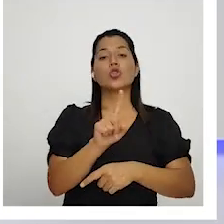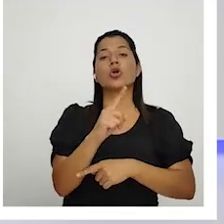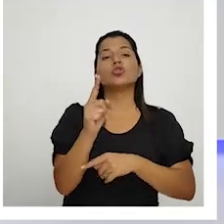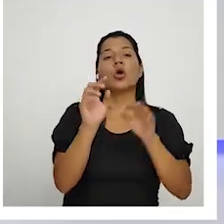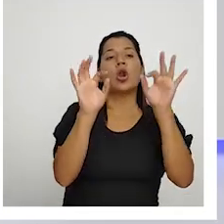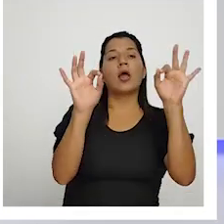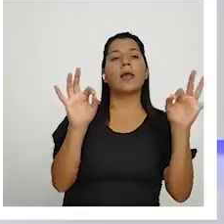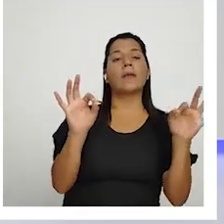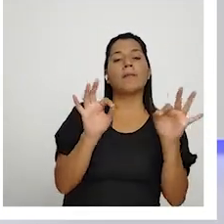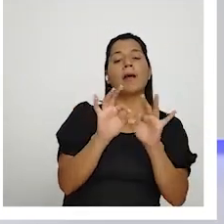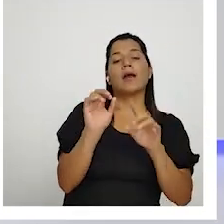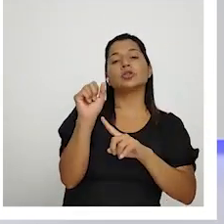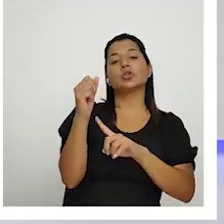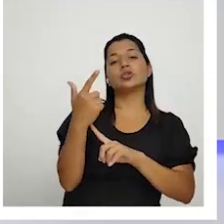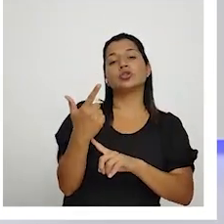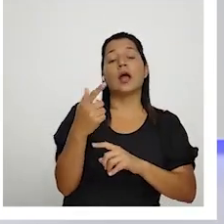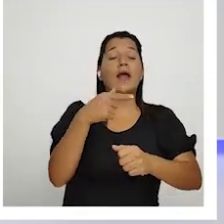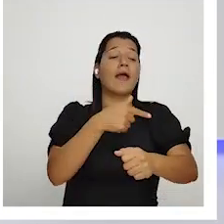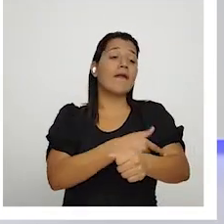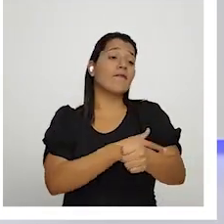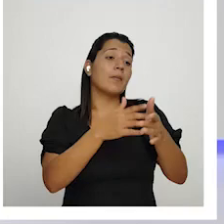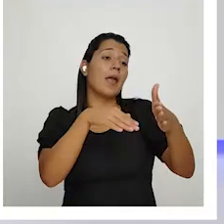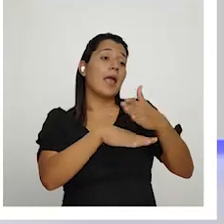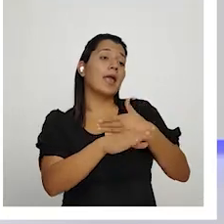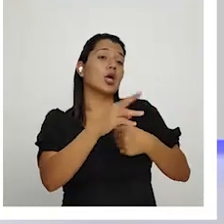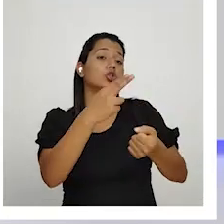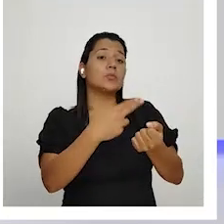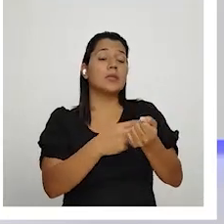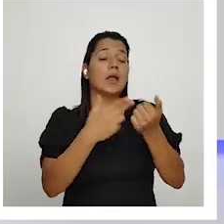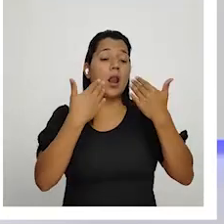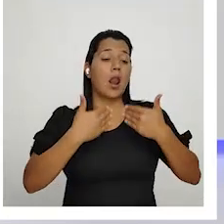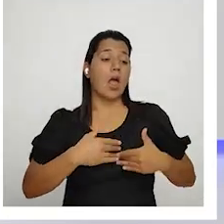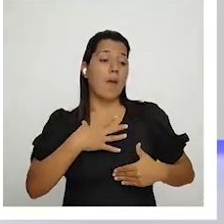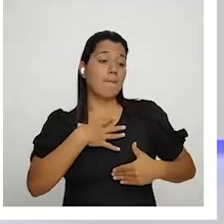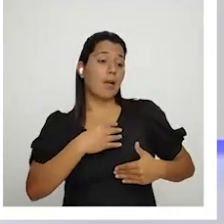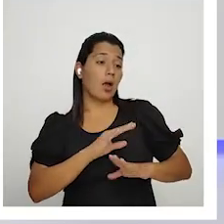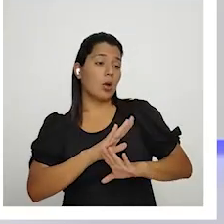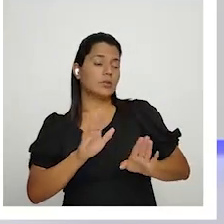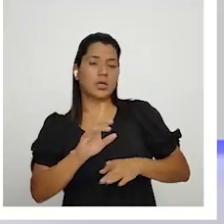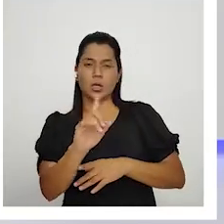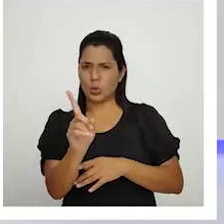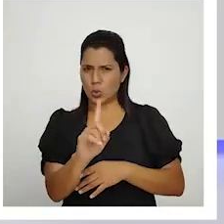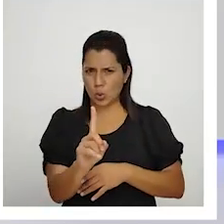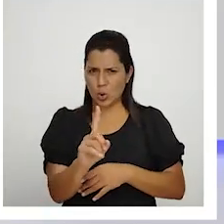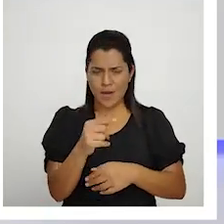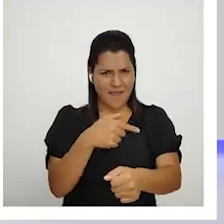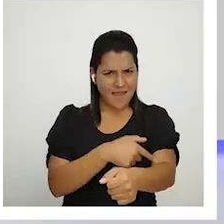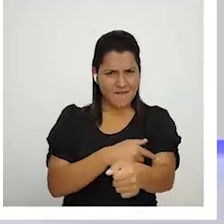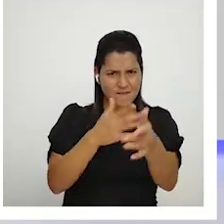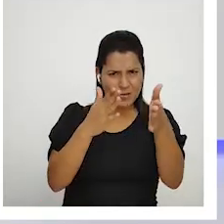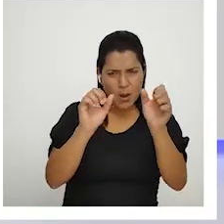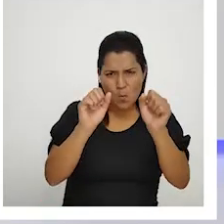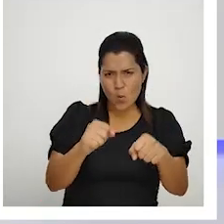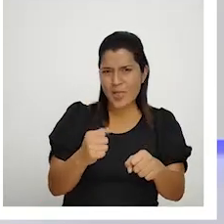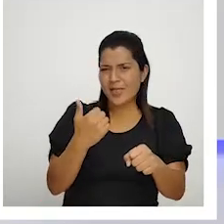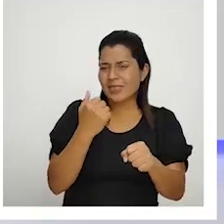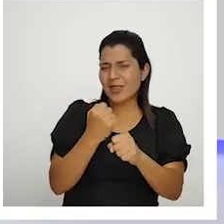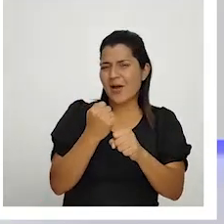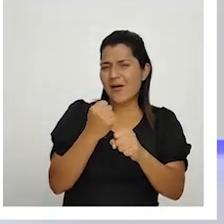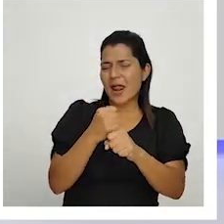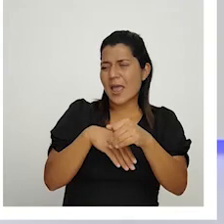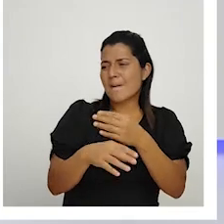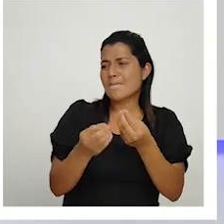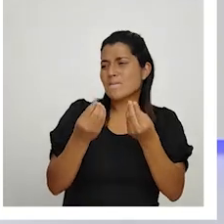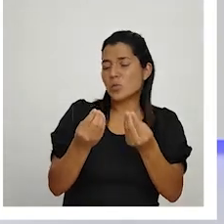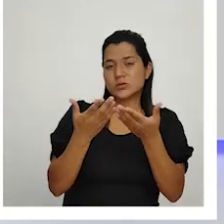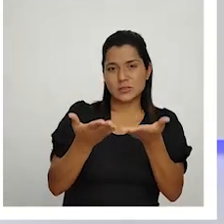que tenemos de la enfermera en el hospital, vestida de blanco, ¿verdad? Sino que hay muchos espacios donde nos podemos ubicar, hay mucho trabajo